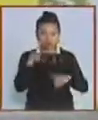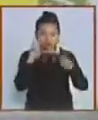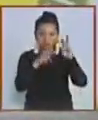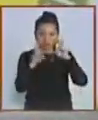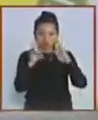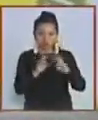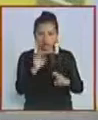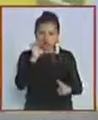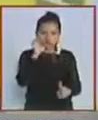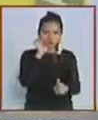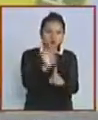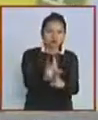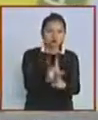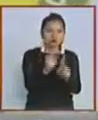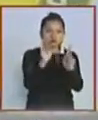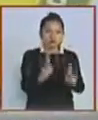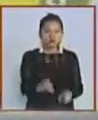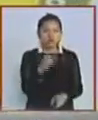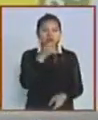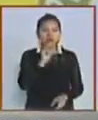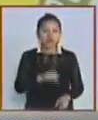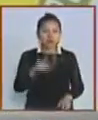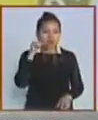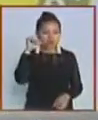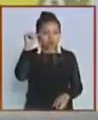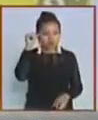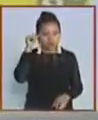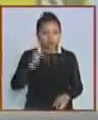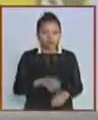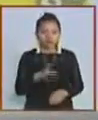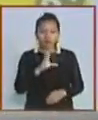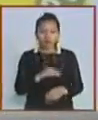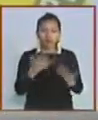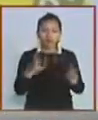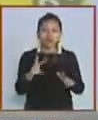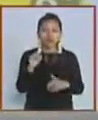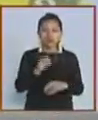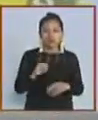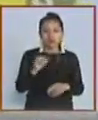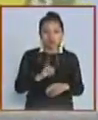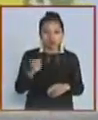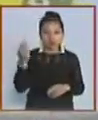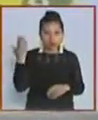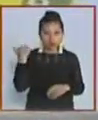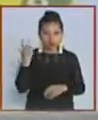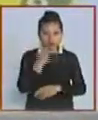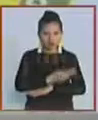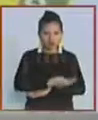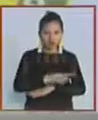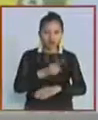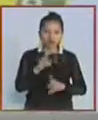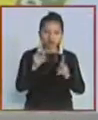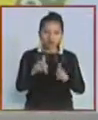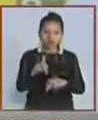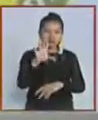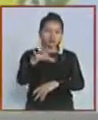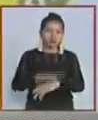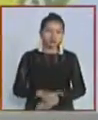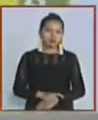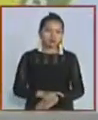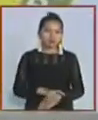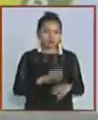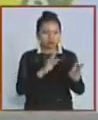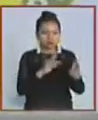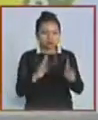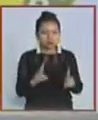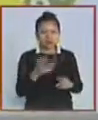paradero de esta persona de la tercera edad y es así que el día martes esta persona ha sido aprehendida por el personal de